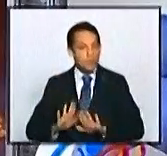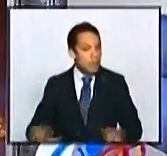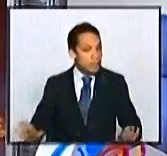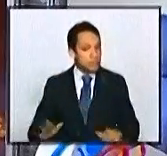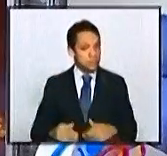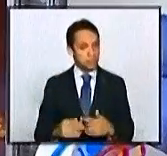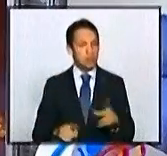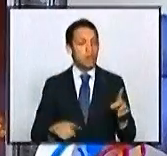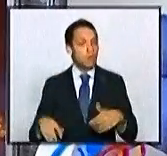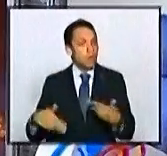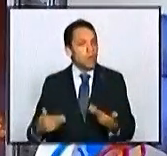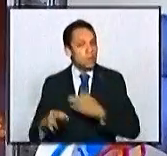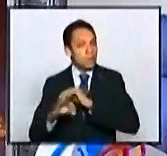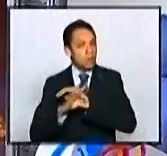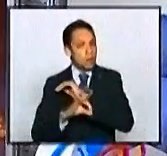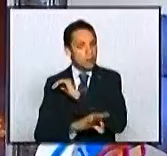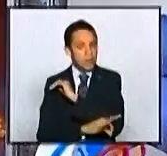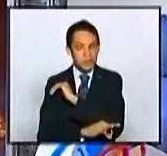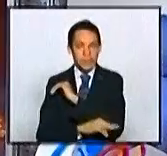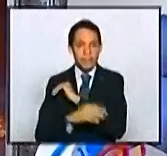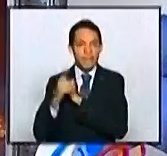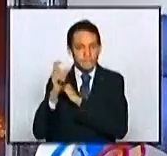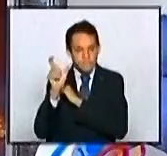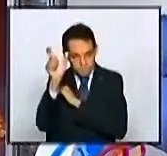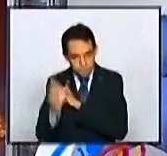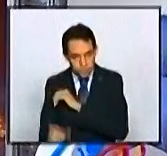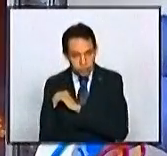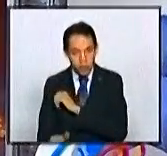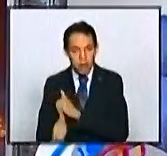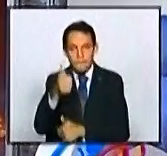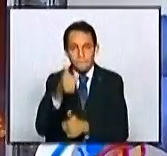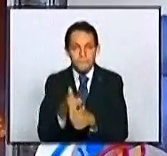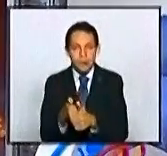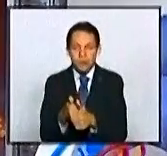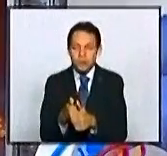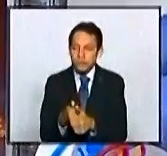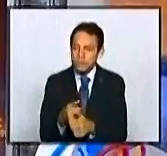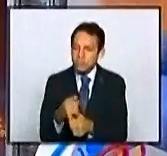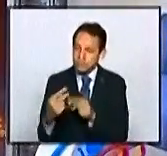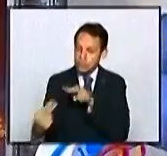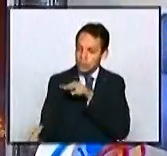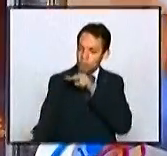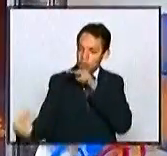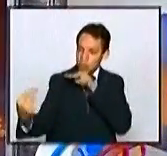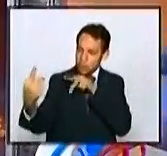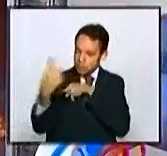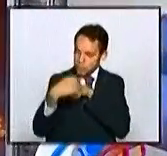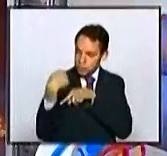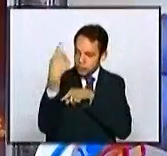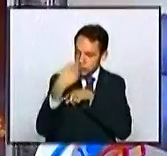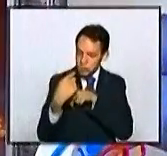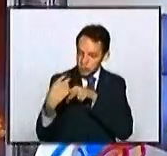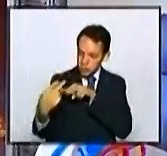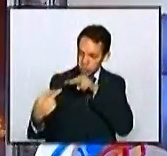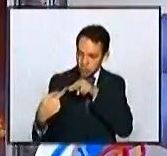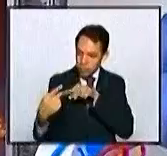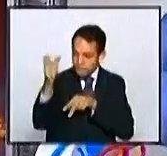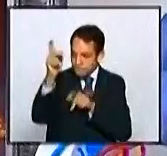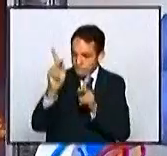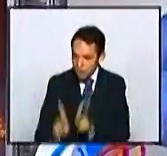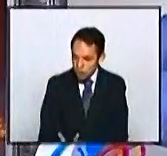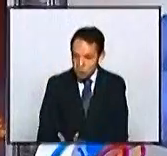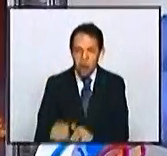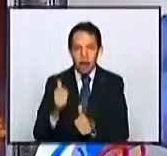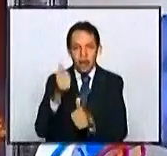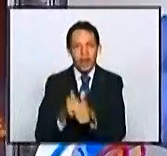consulta. Es decir, lo que la gente llama la personalidad. Personalidad es la persona,